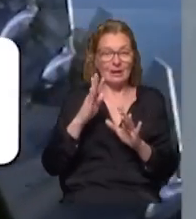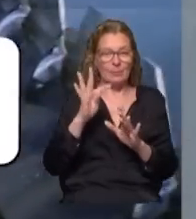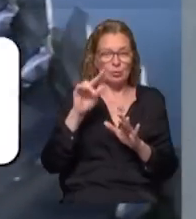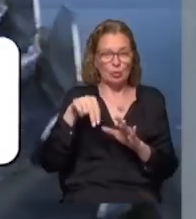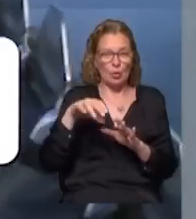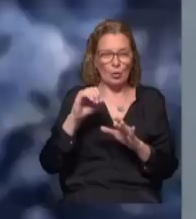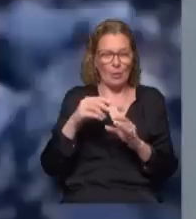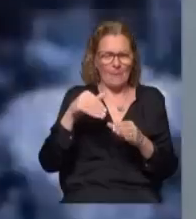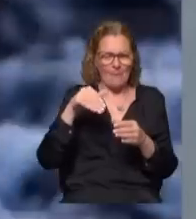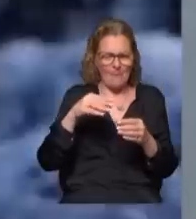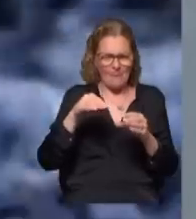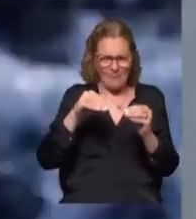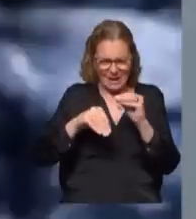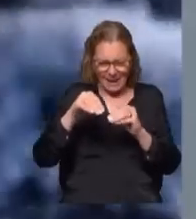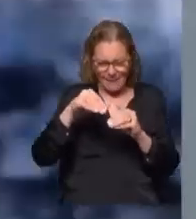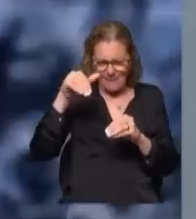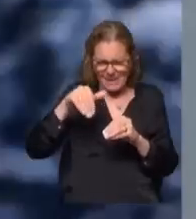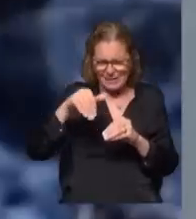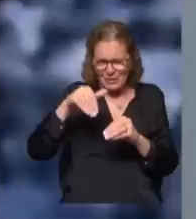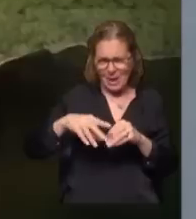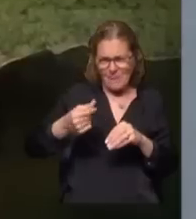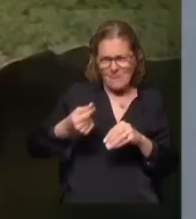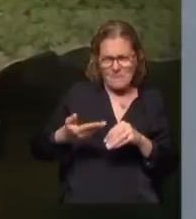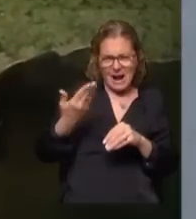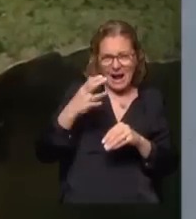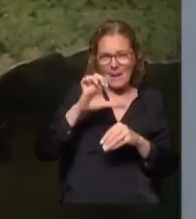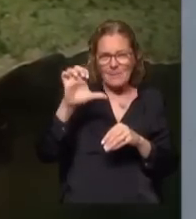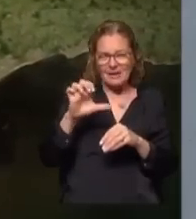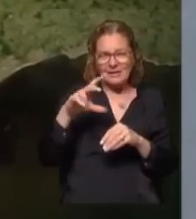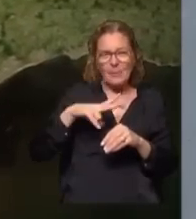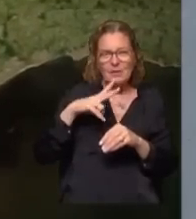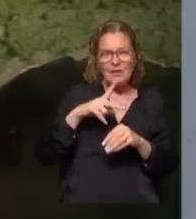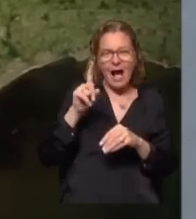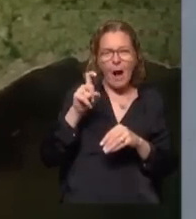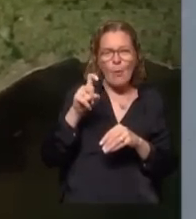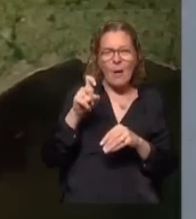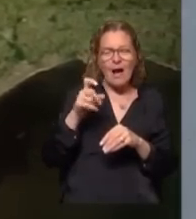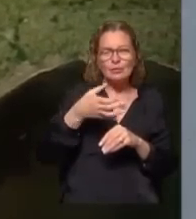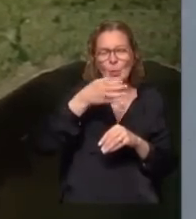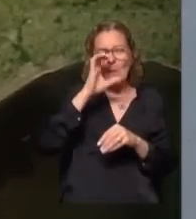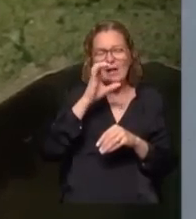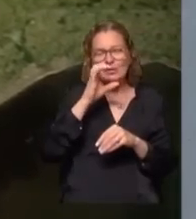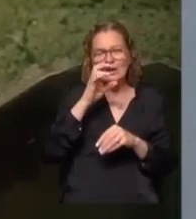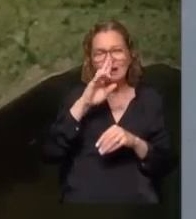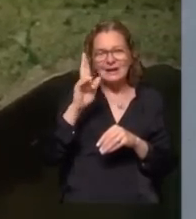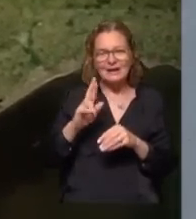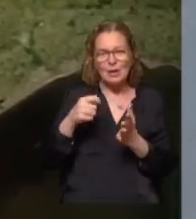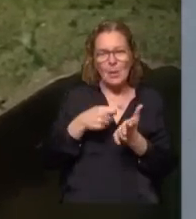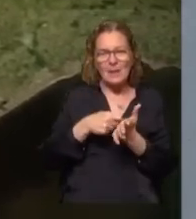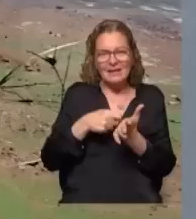plan multimillonario en el que un consorcio de empresas privadas producirá nuestra agua potable tomándola desde el río de la